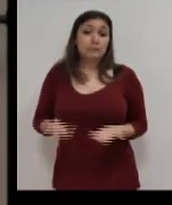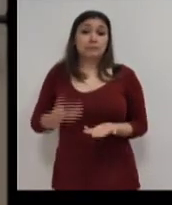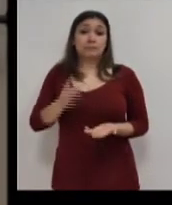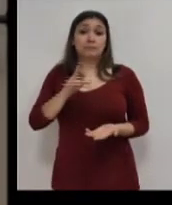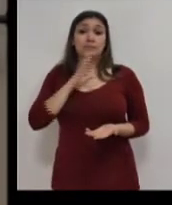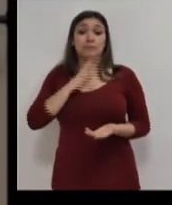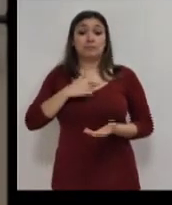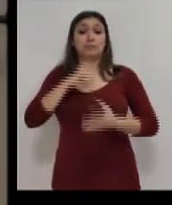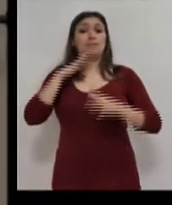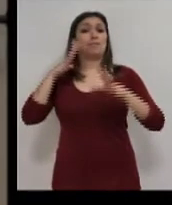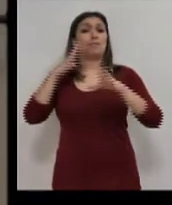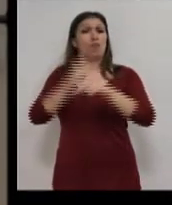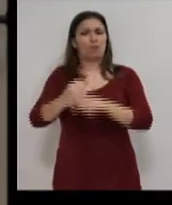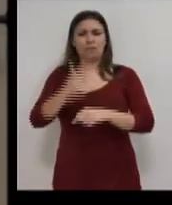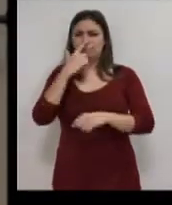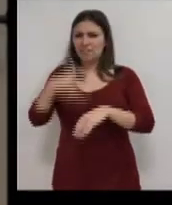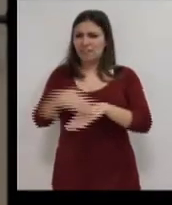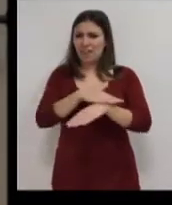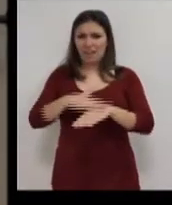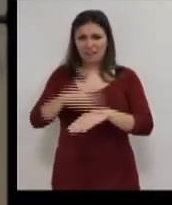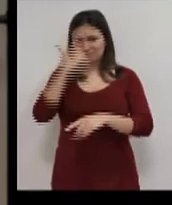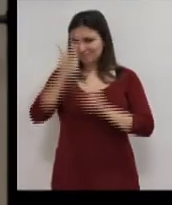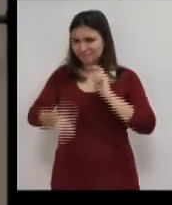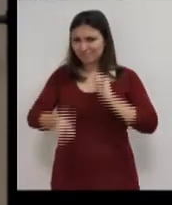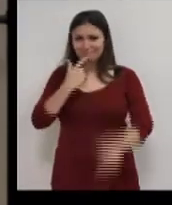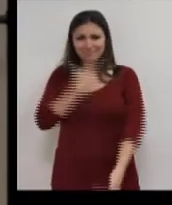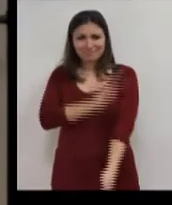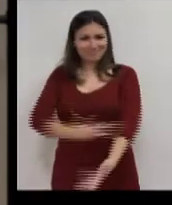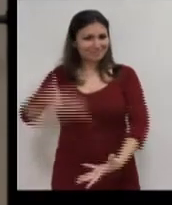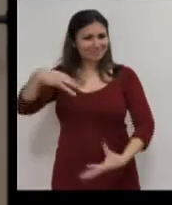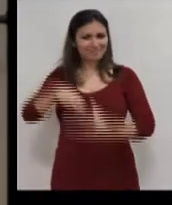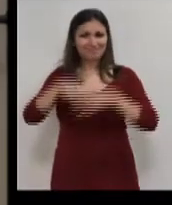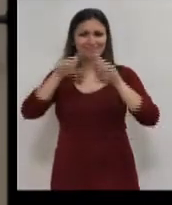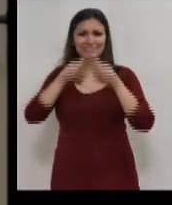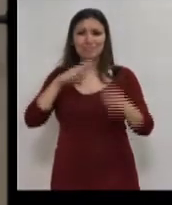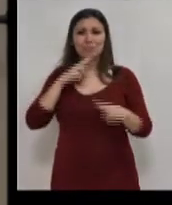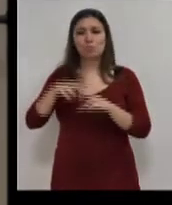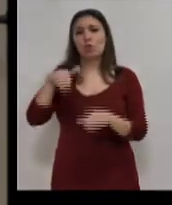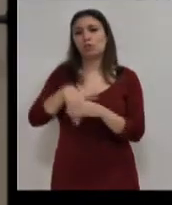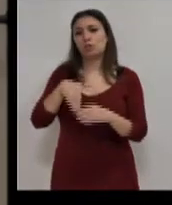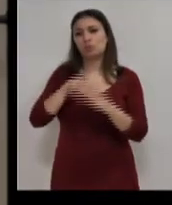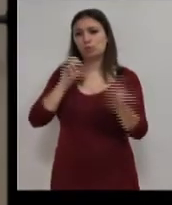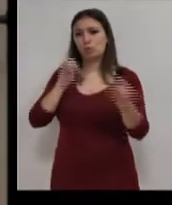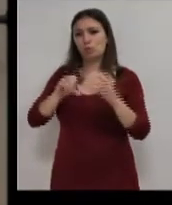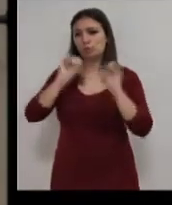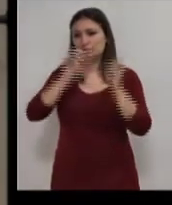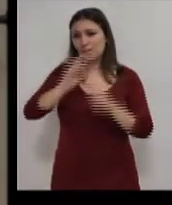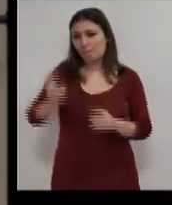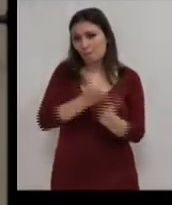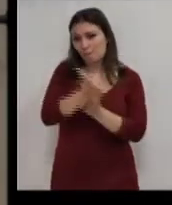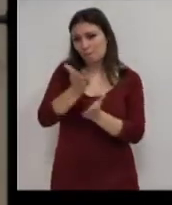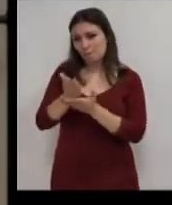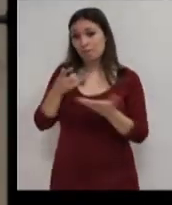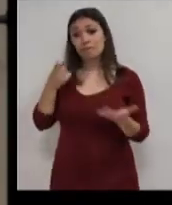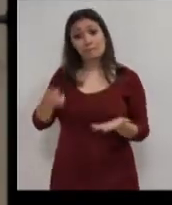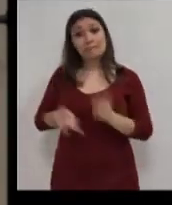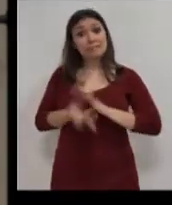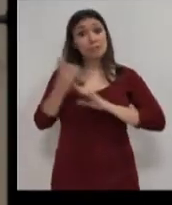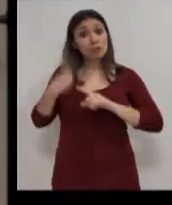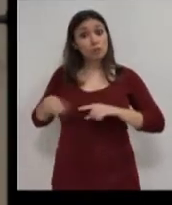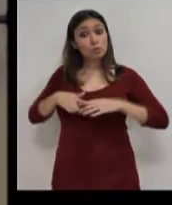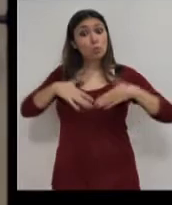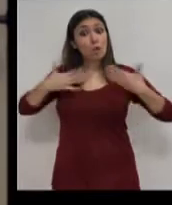¿no? Entonces sí tenemos ese enfoque muy de raíz y muy metido en lo que es nuestra plataforma de contenidos